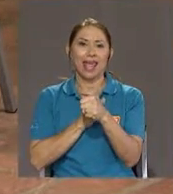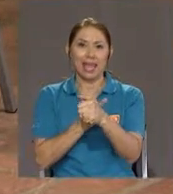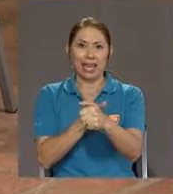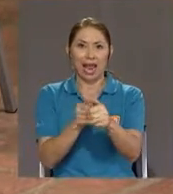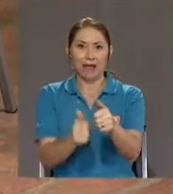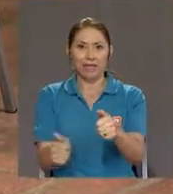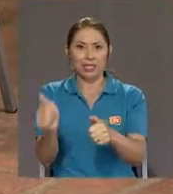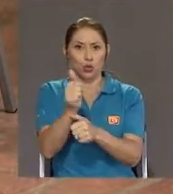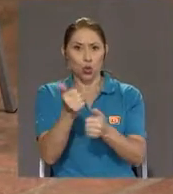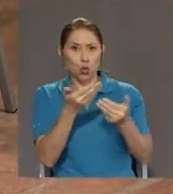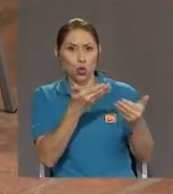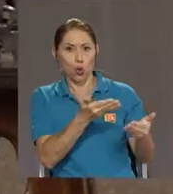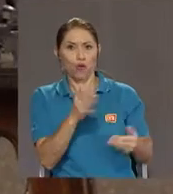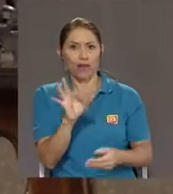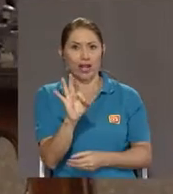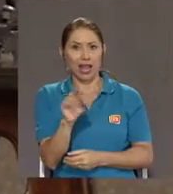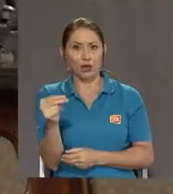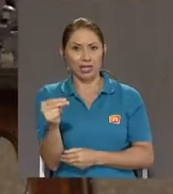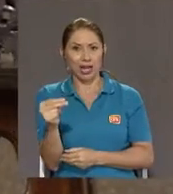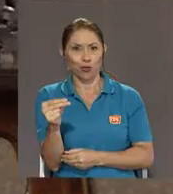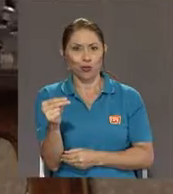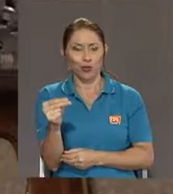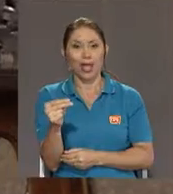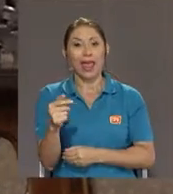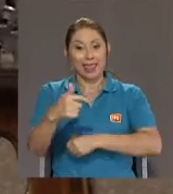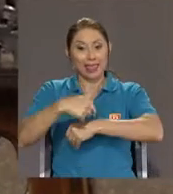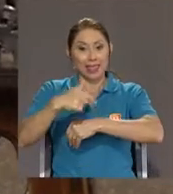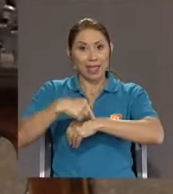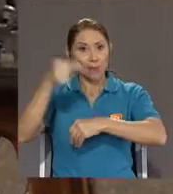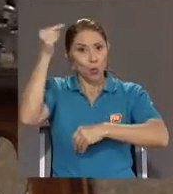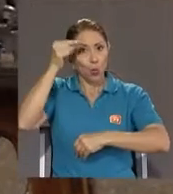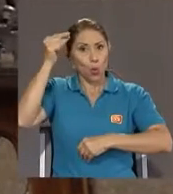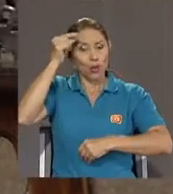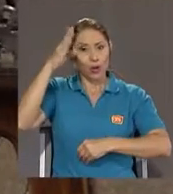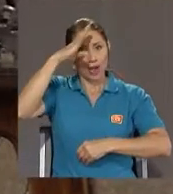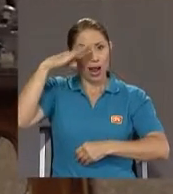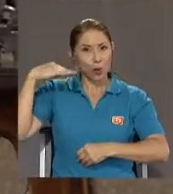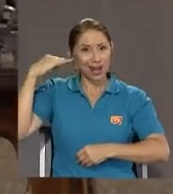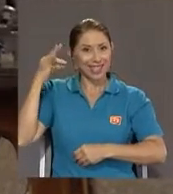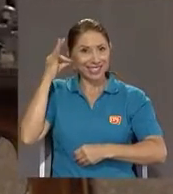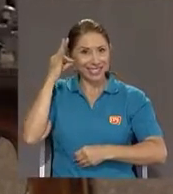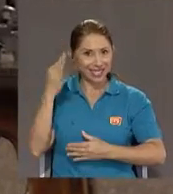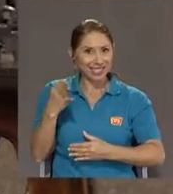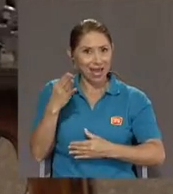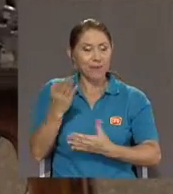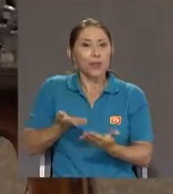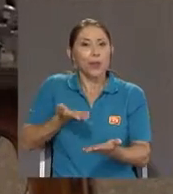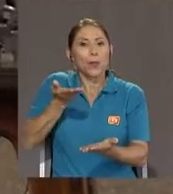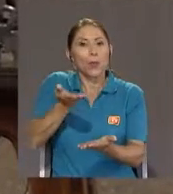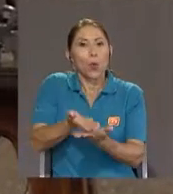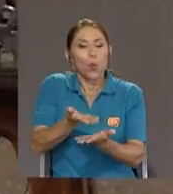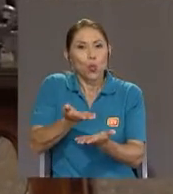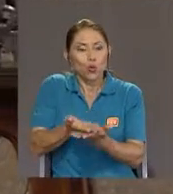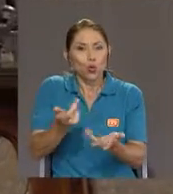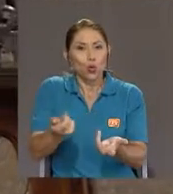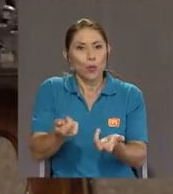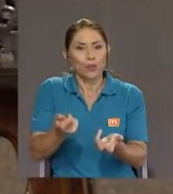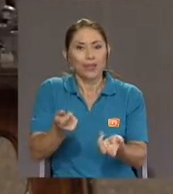don Fernando Herrero propuso durante la administración de doña Laura Chinchilla la